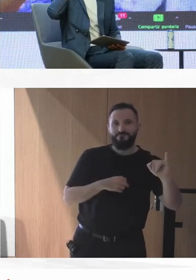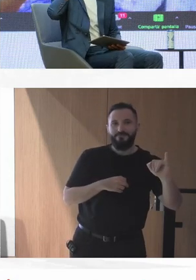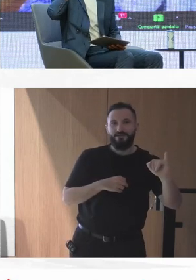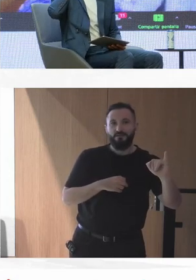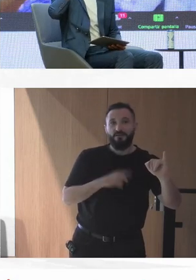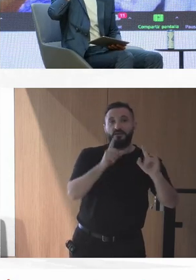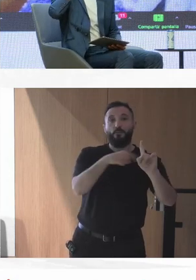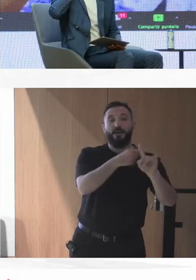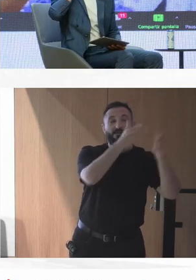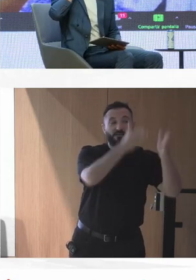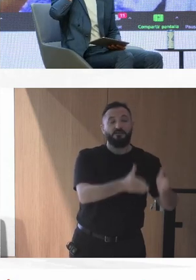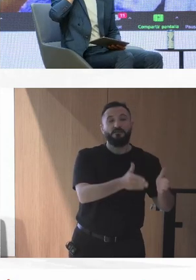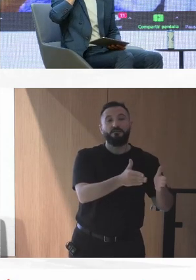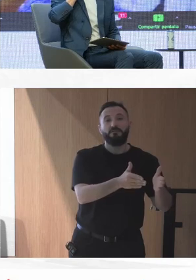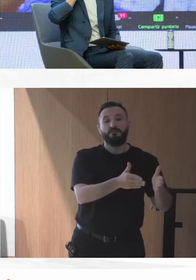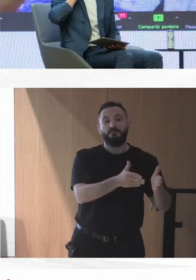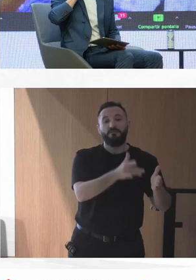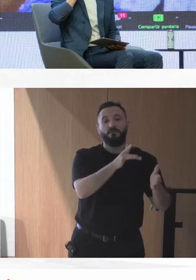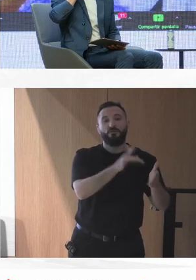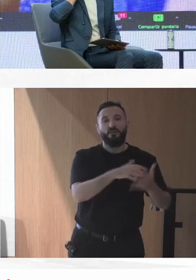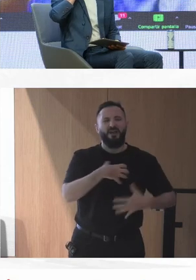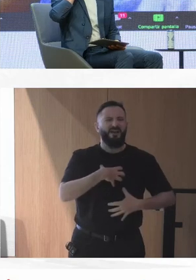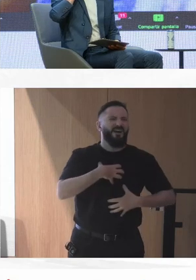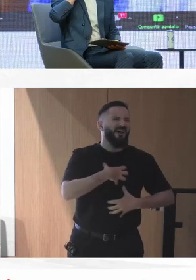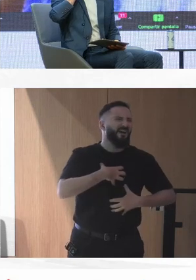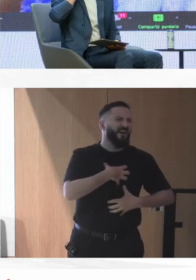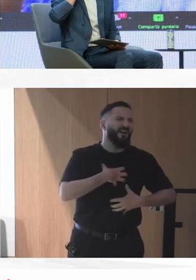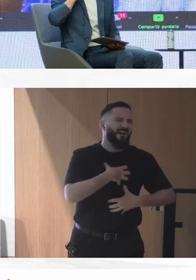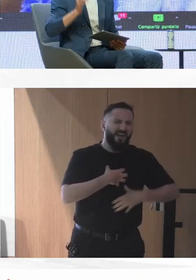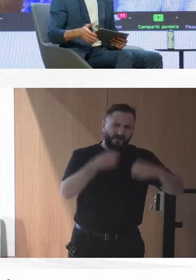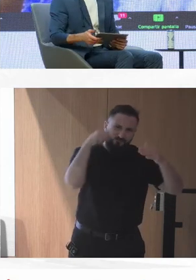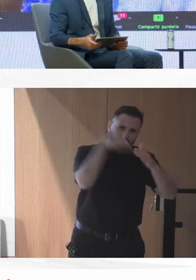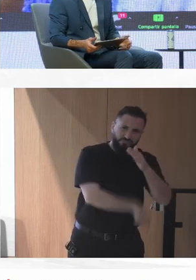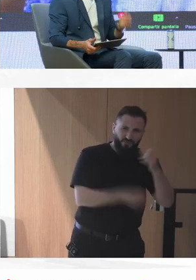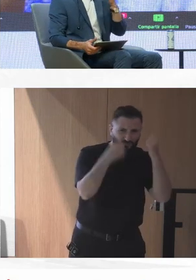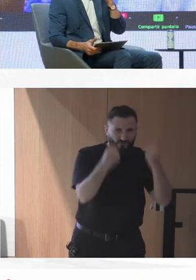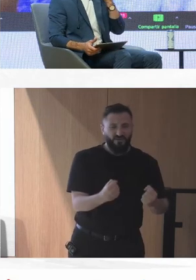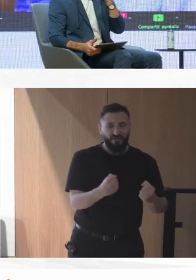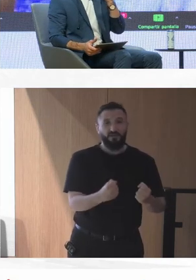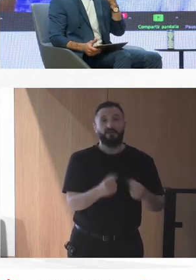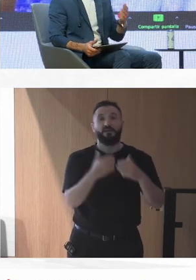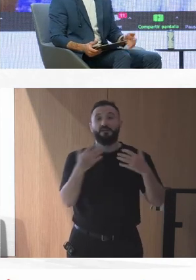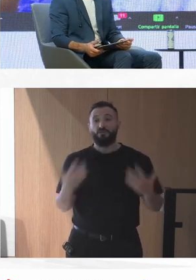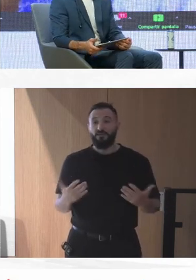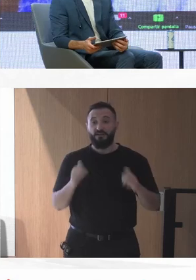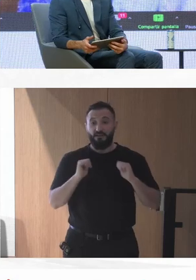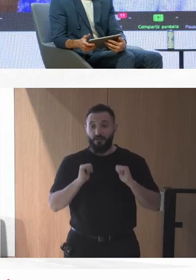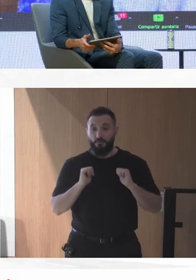y también sufría de una ansiedad grave. Y empezamos